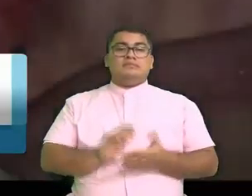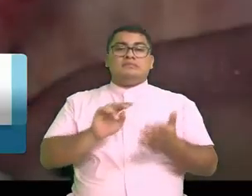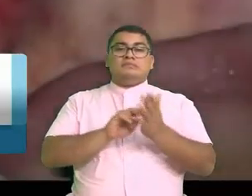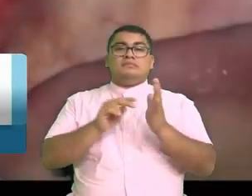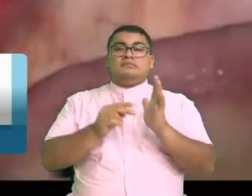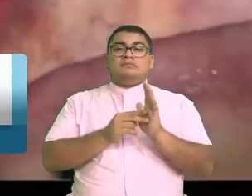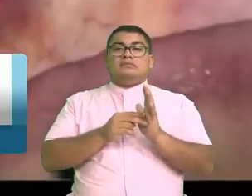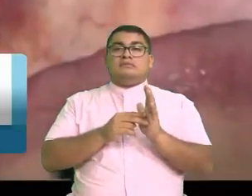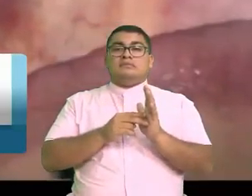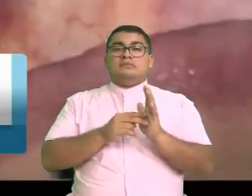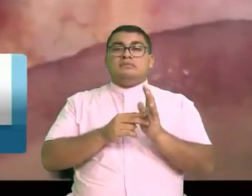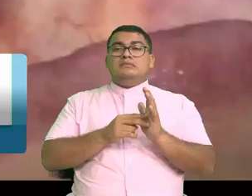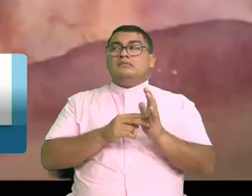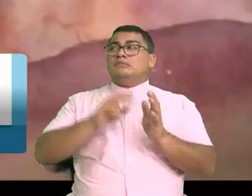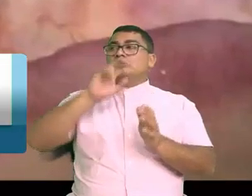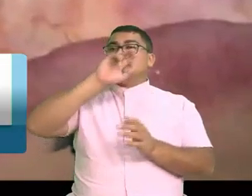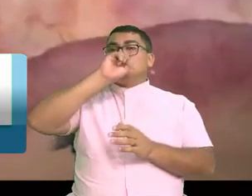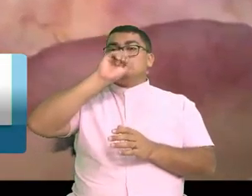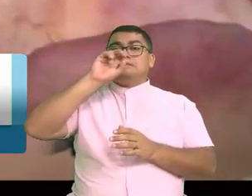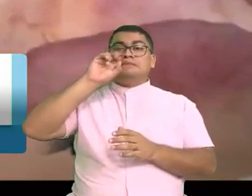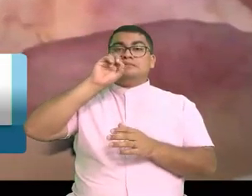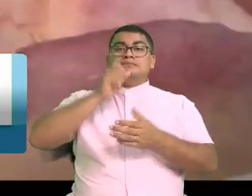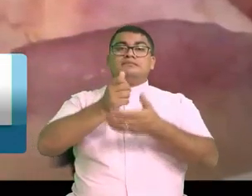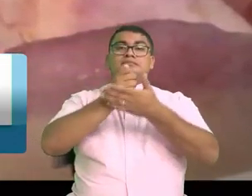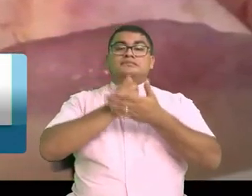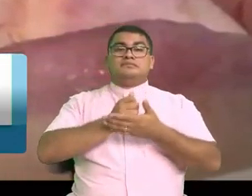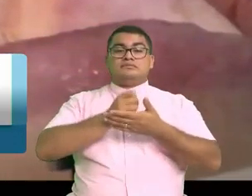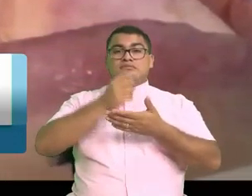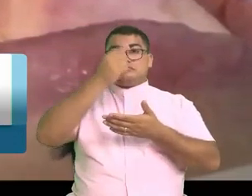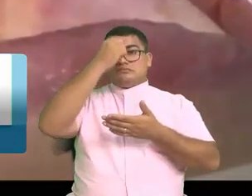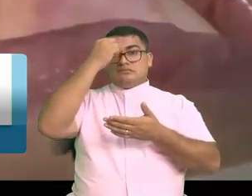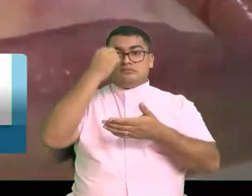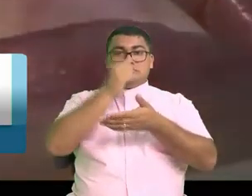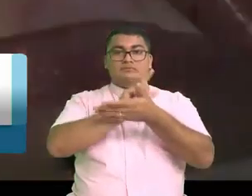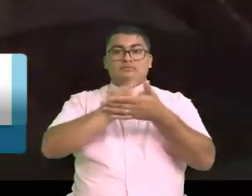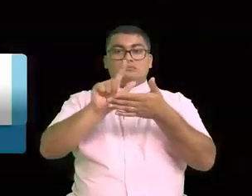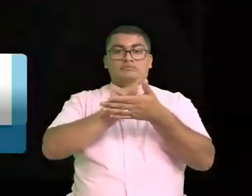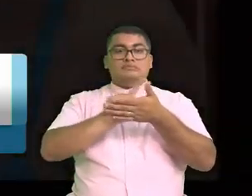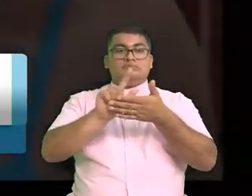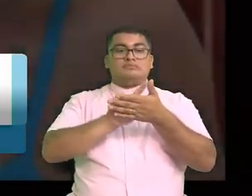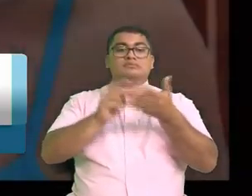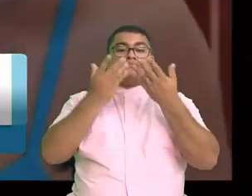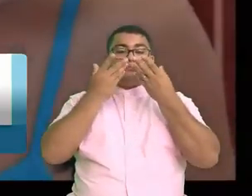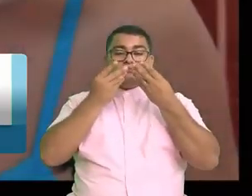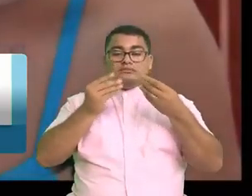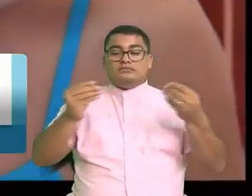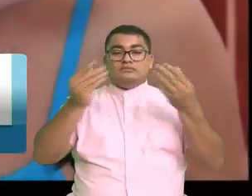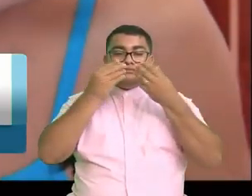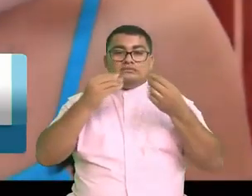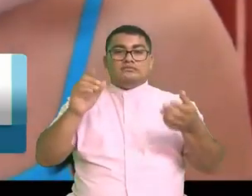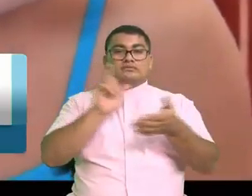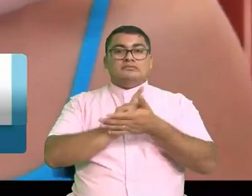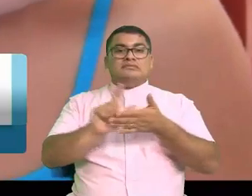lavados nasales? Estos lavados nasales ayudan a fluidificar las secreciones